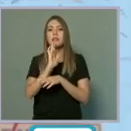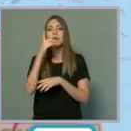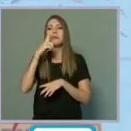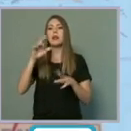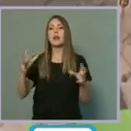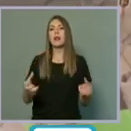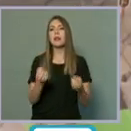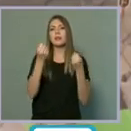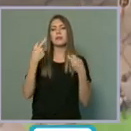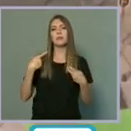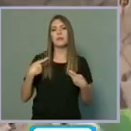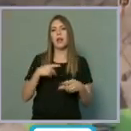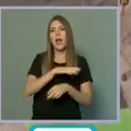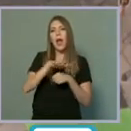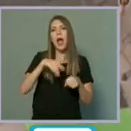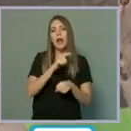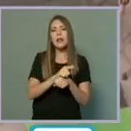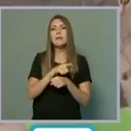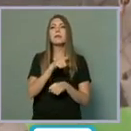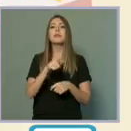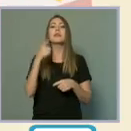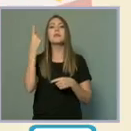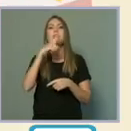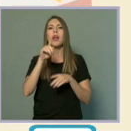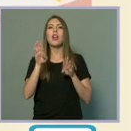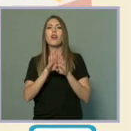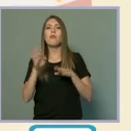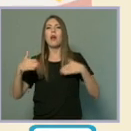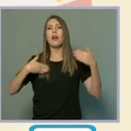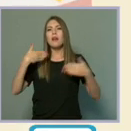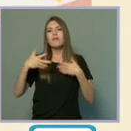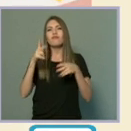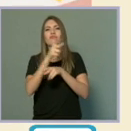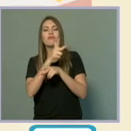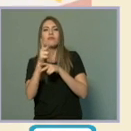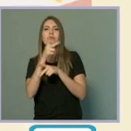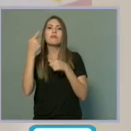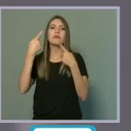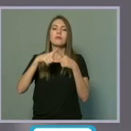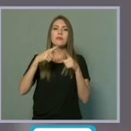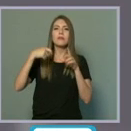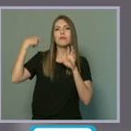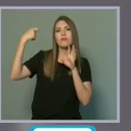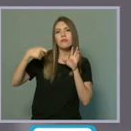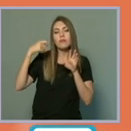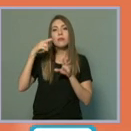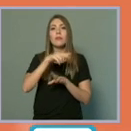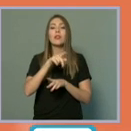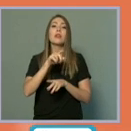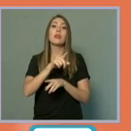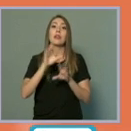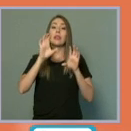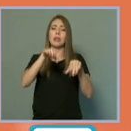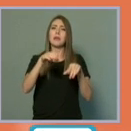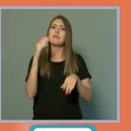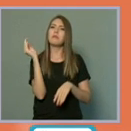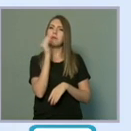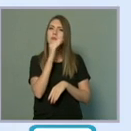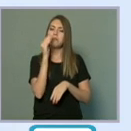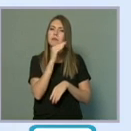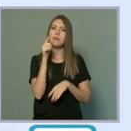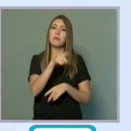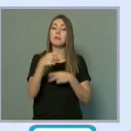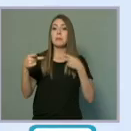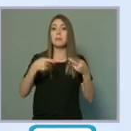sustentable. Participa en la categoría de animación, ficción, documental o campaña audiovisual. Las inscripciones son gratuitas. Prepara